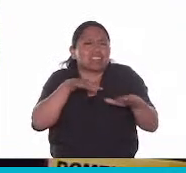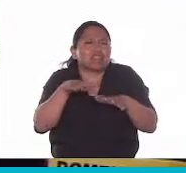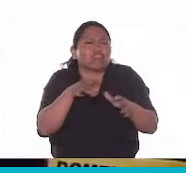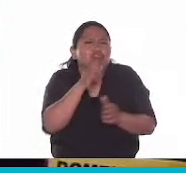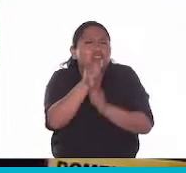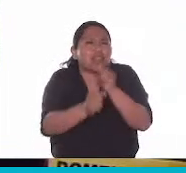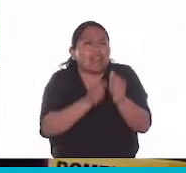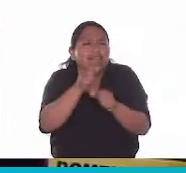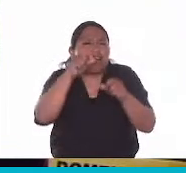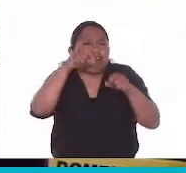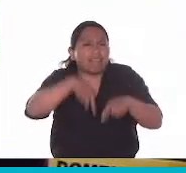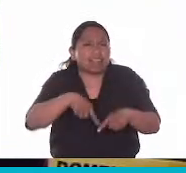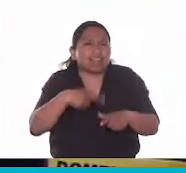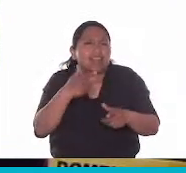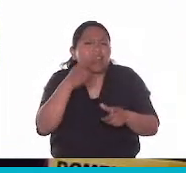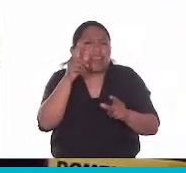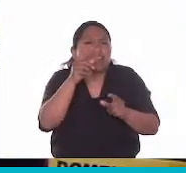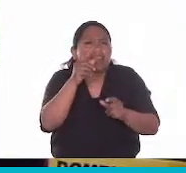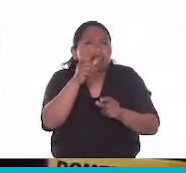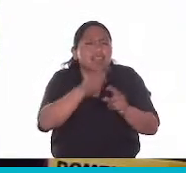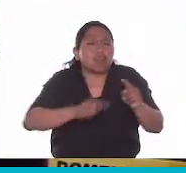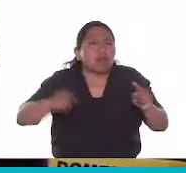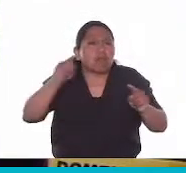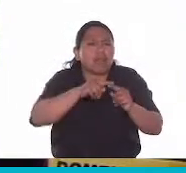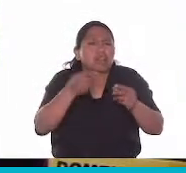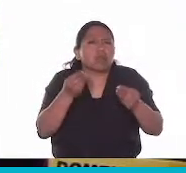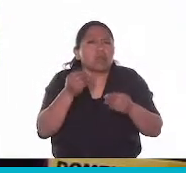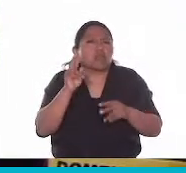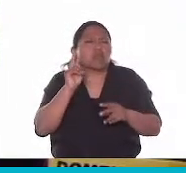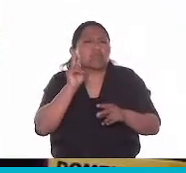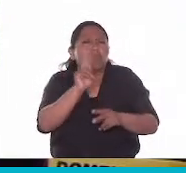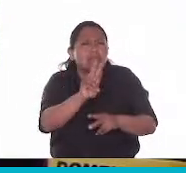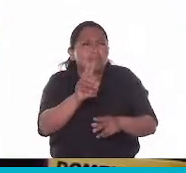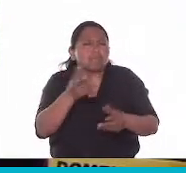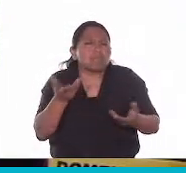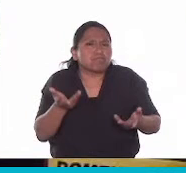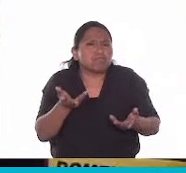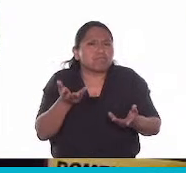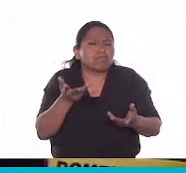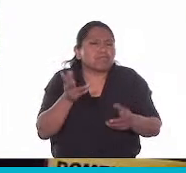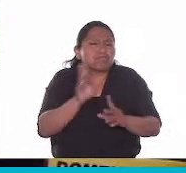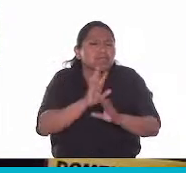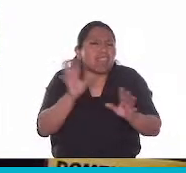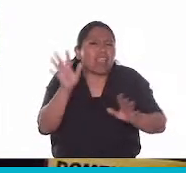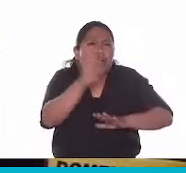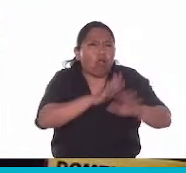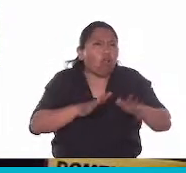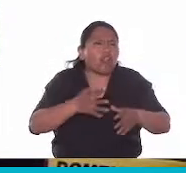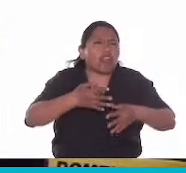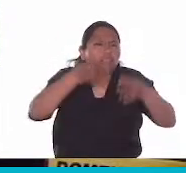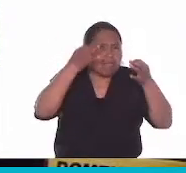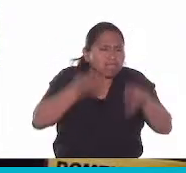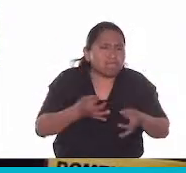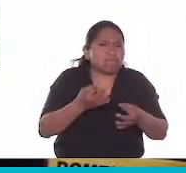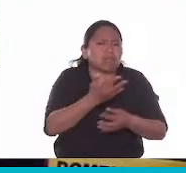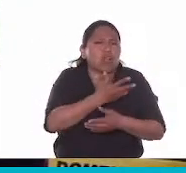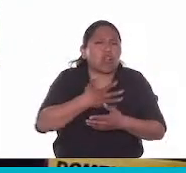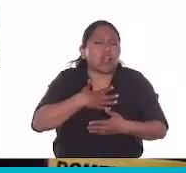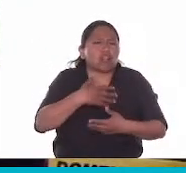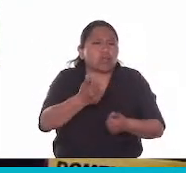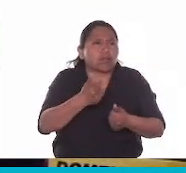la fábrica de neumáticos cuando miran por televisión que no están poniendo orden ni firmeza con la soberanía